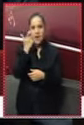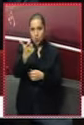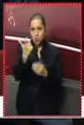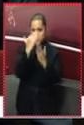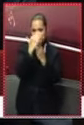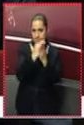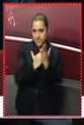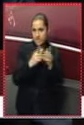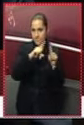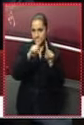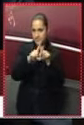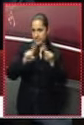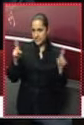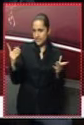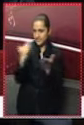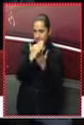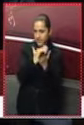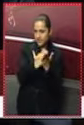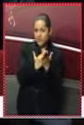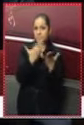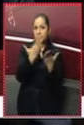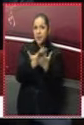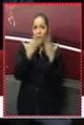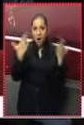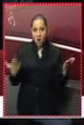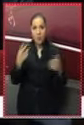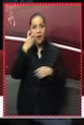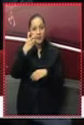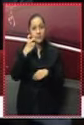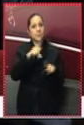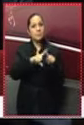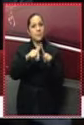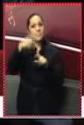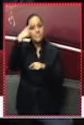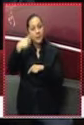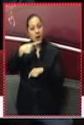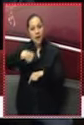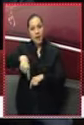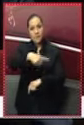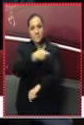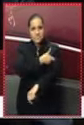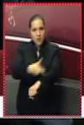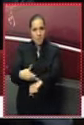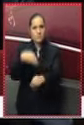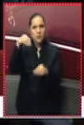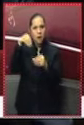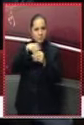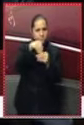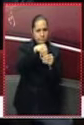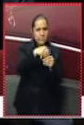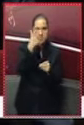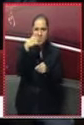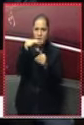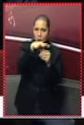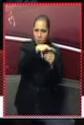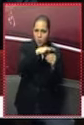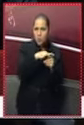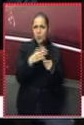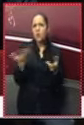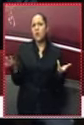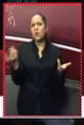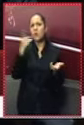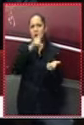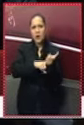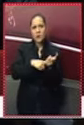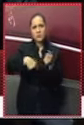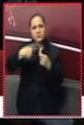Estas medidas para promover el ahorro de las familias, la inversión de las empresas y la formalización